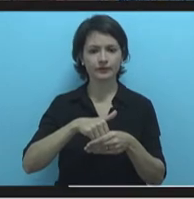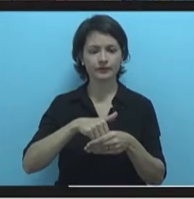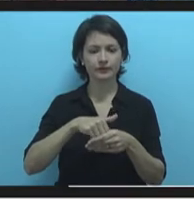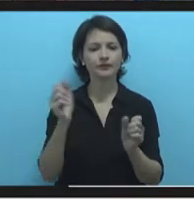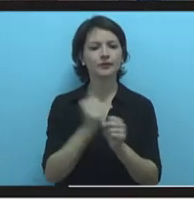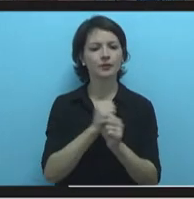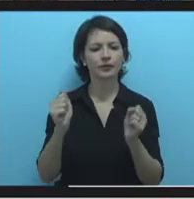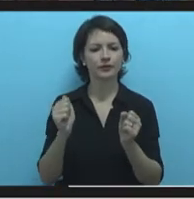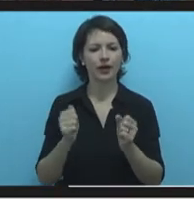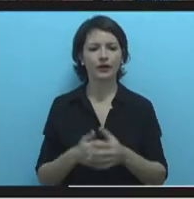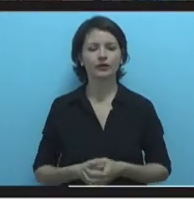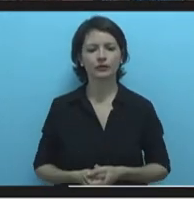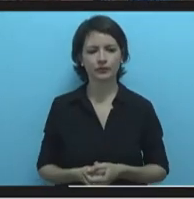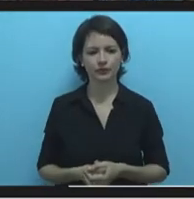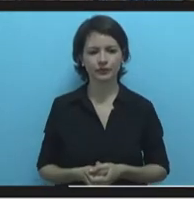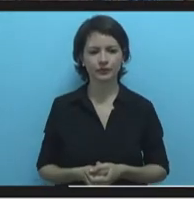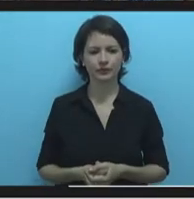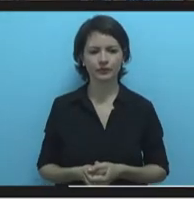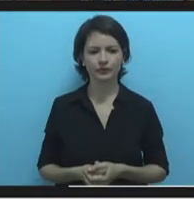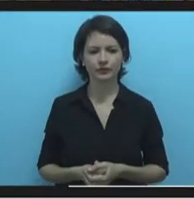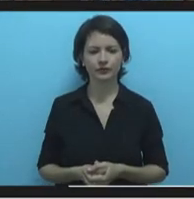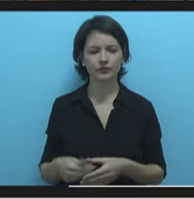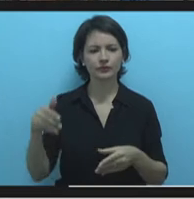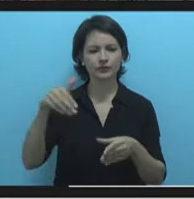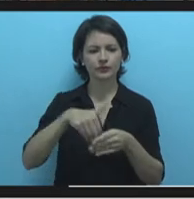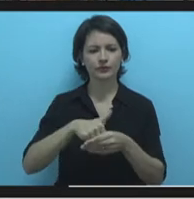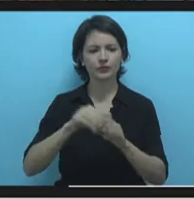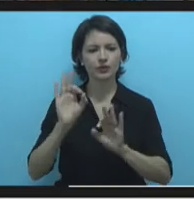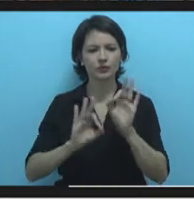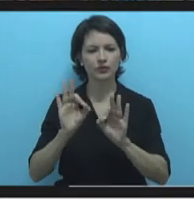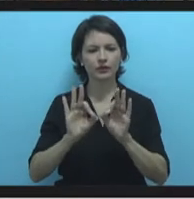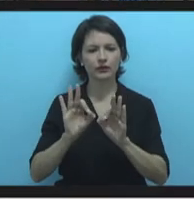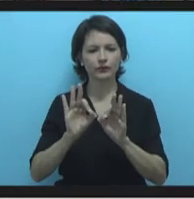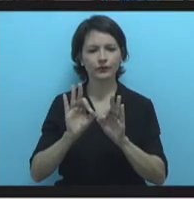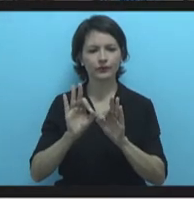aprobado ponemos a consideración el proyecto